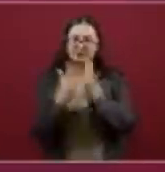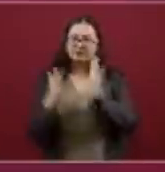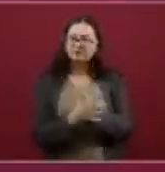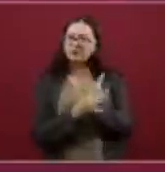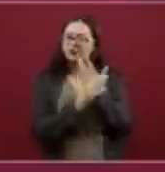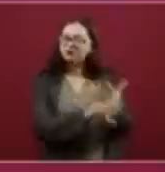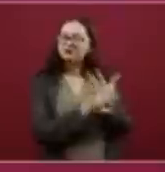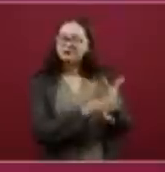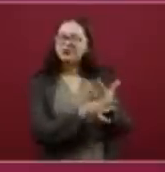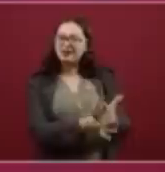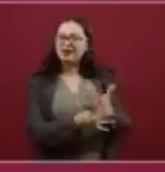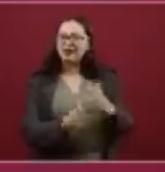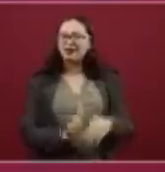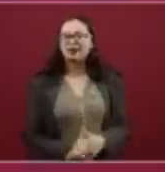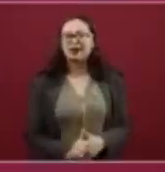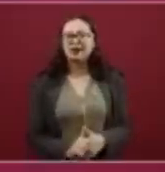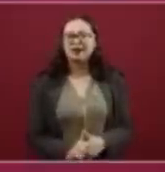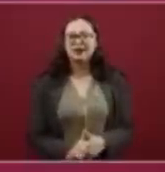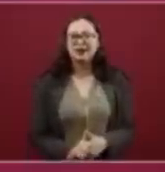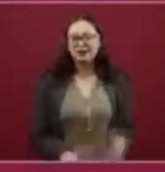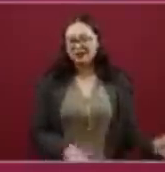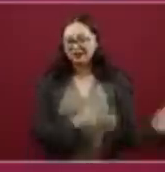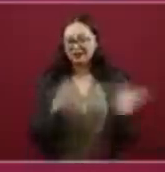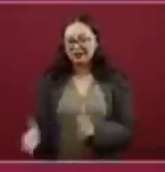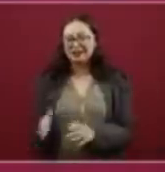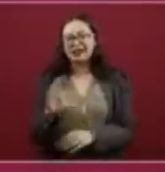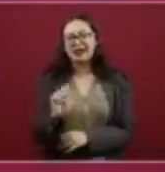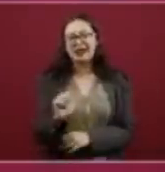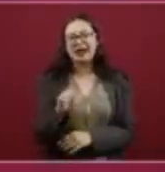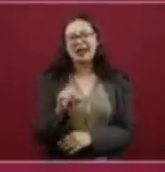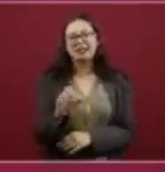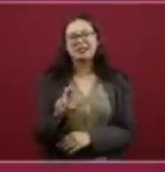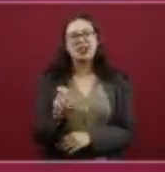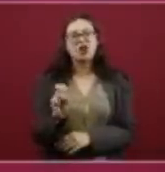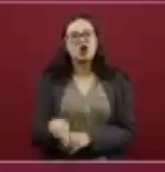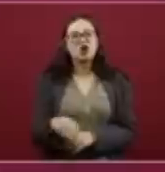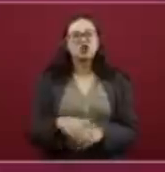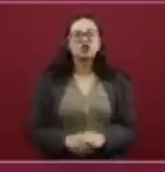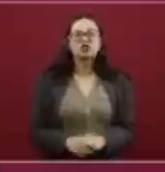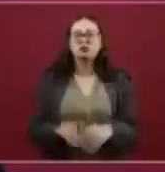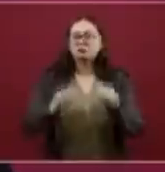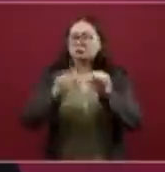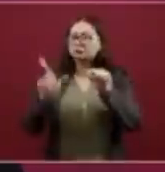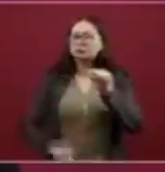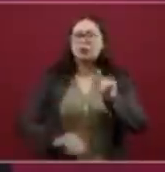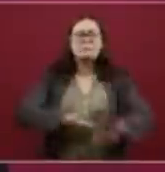Calderón, pues, convirtió el país en un cementerio. Peña,